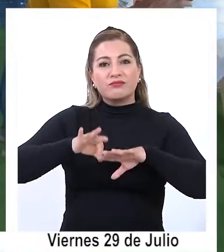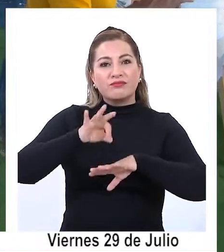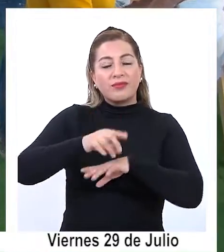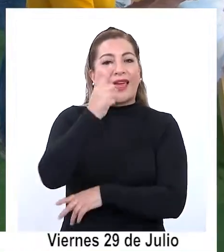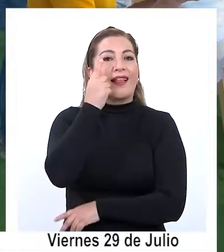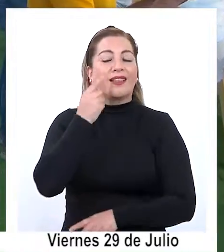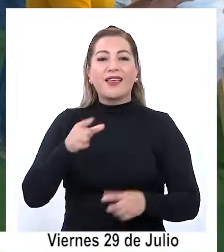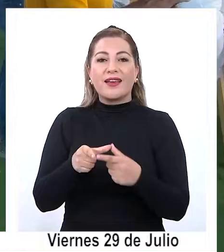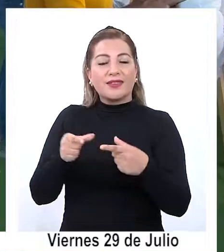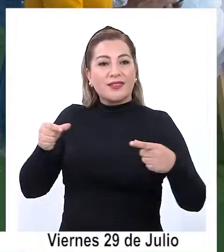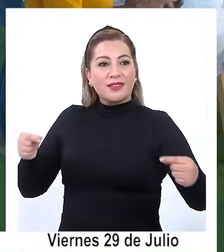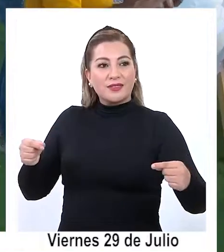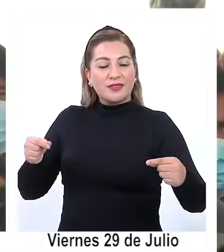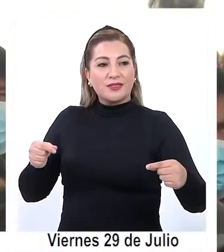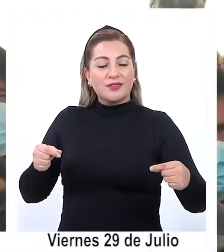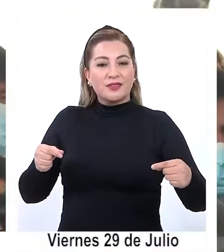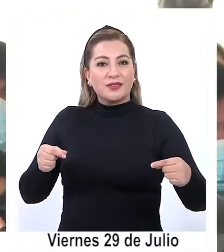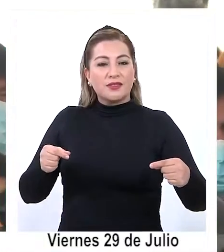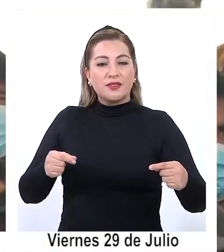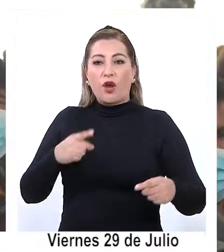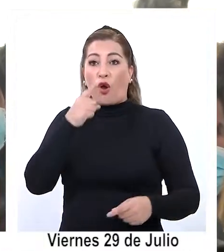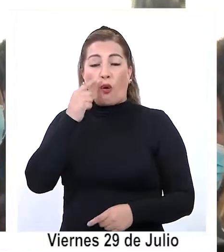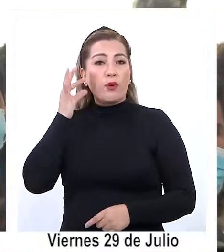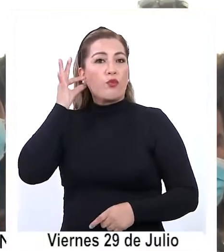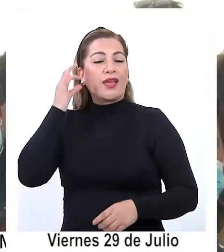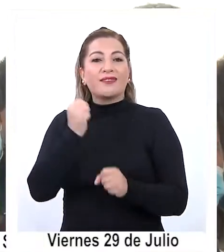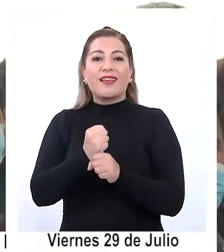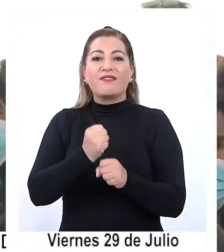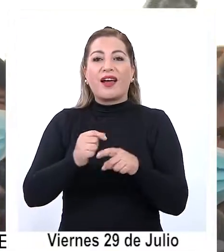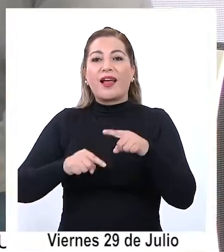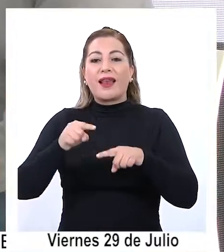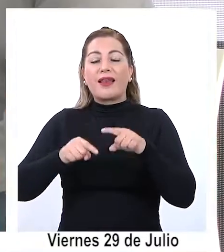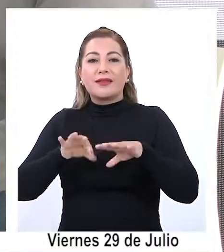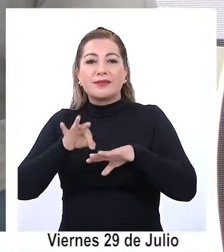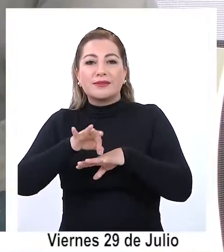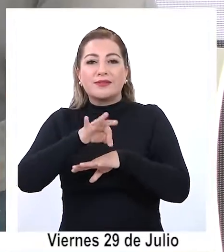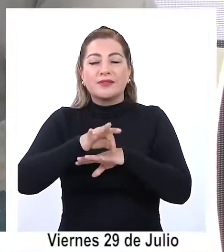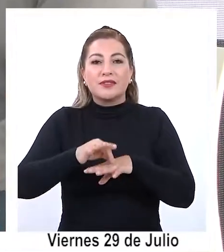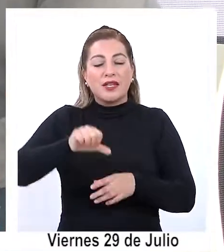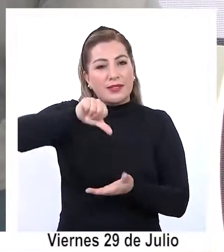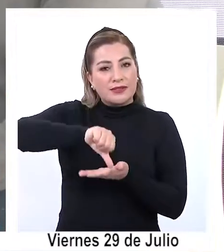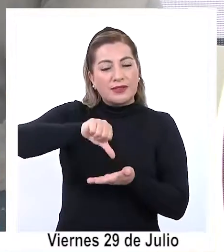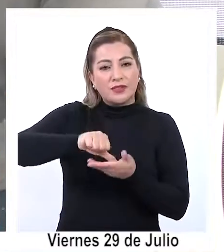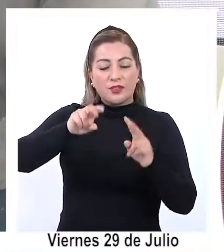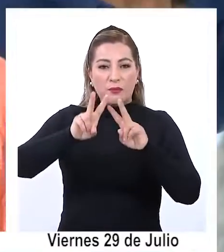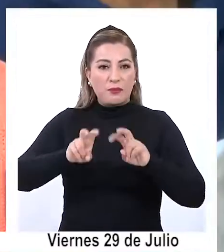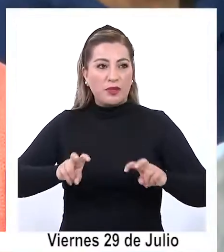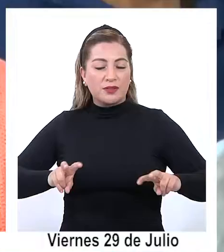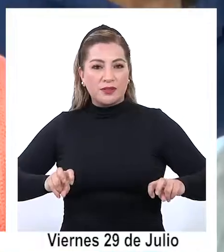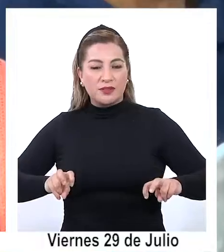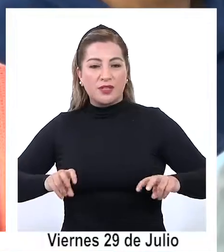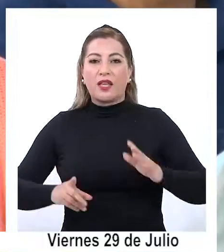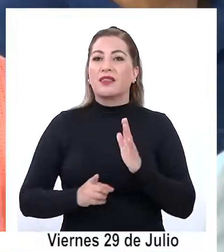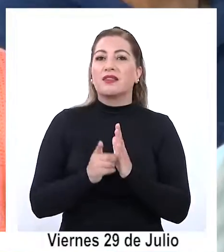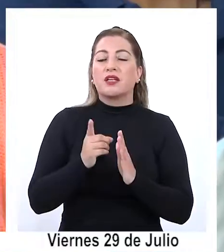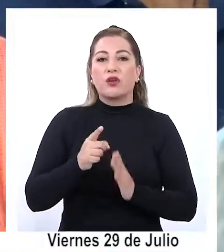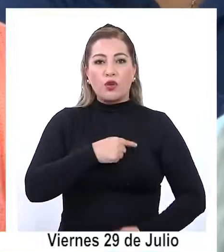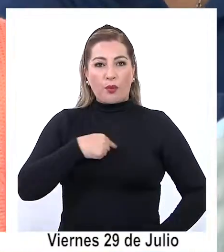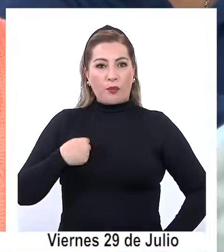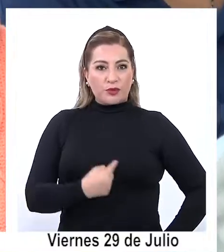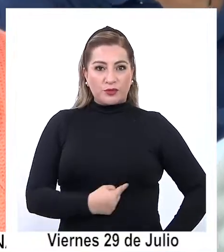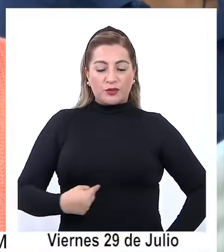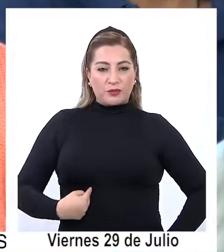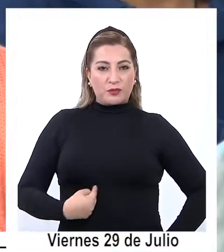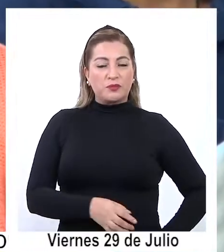el Día Nacional de las Campesinas y los Campesinos en el Centro de Investigación y Desarrollo Agropecuario de Pozo